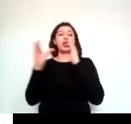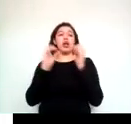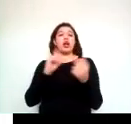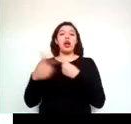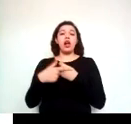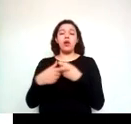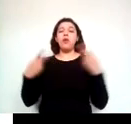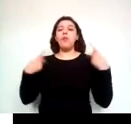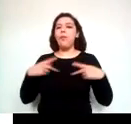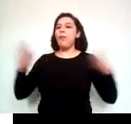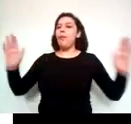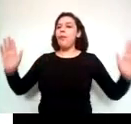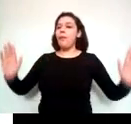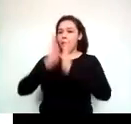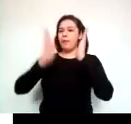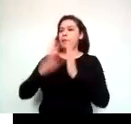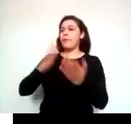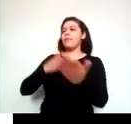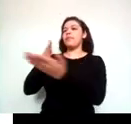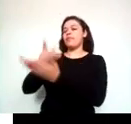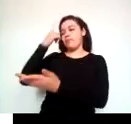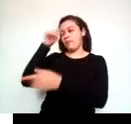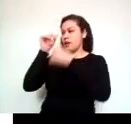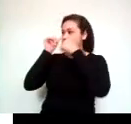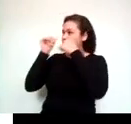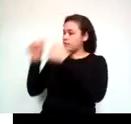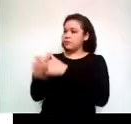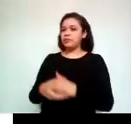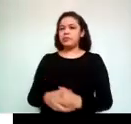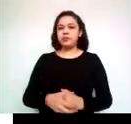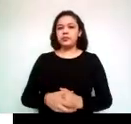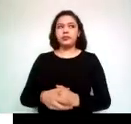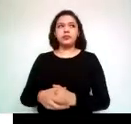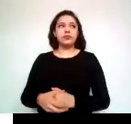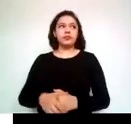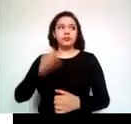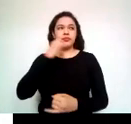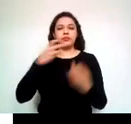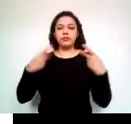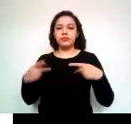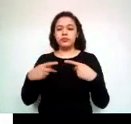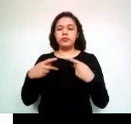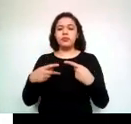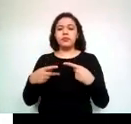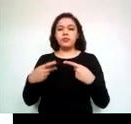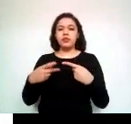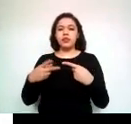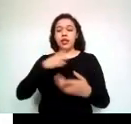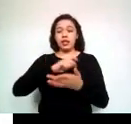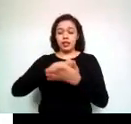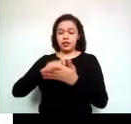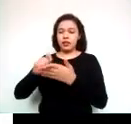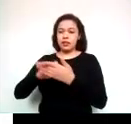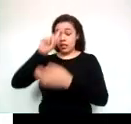debe de participar para estar al pendiente. También el colaborador tiene que avisar por escrito sobre eventos traumáticos severos